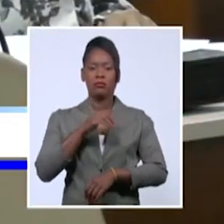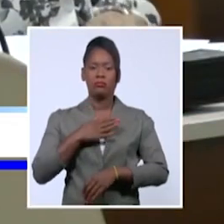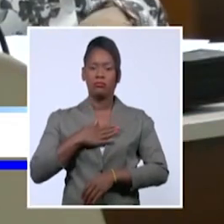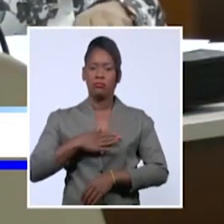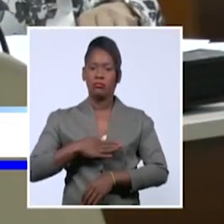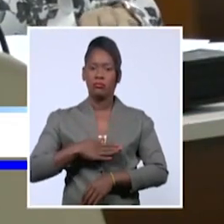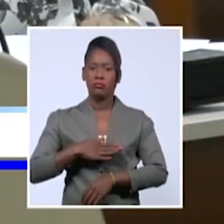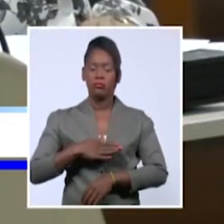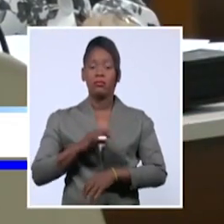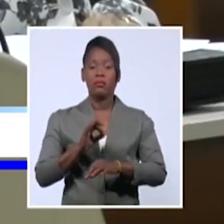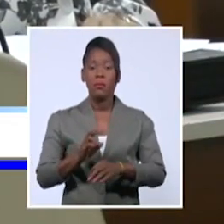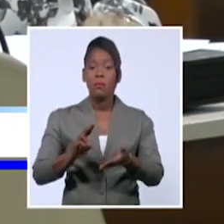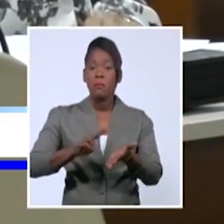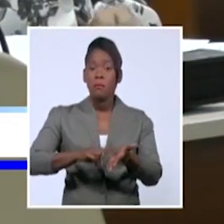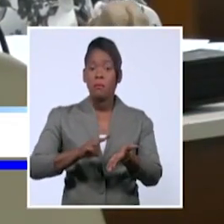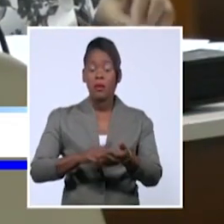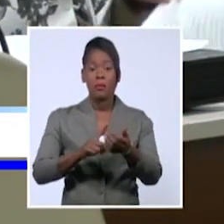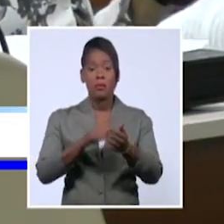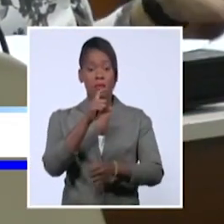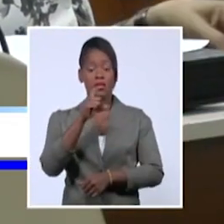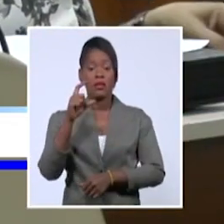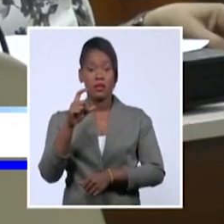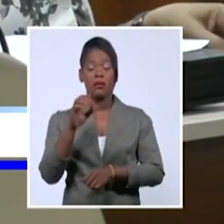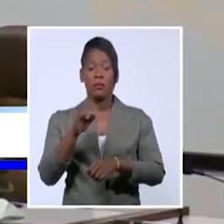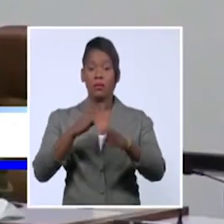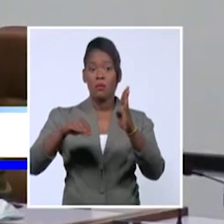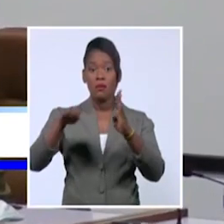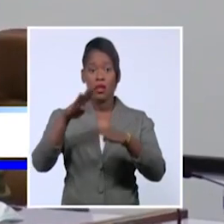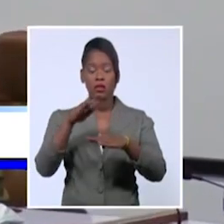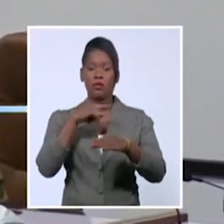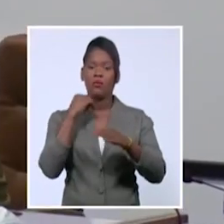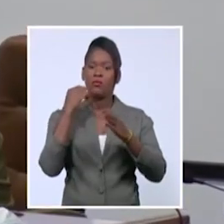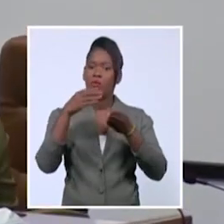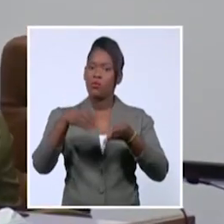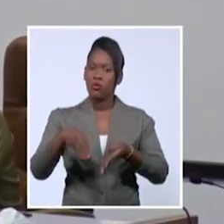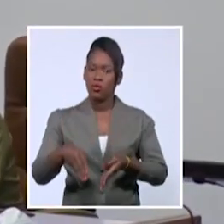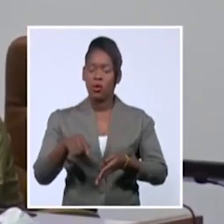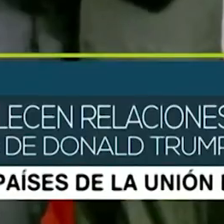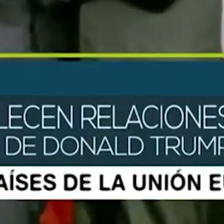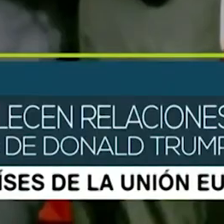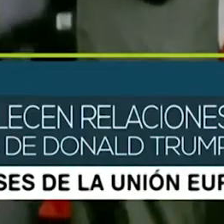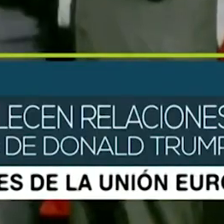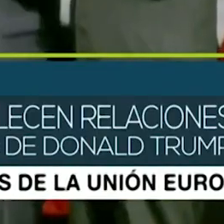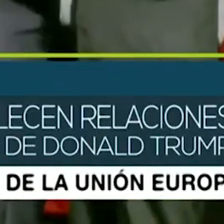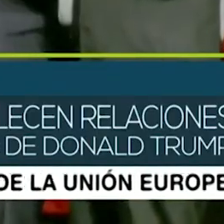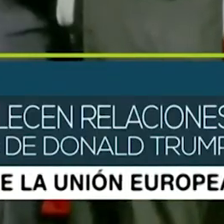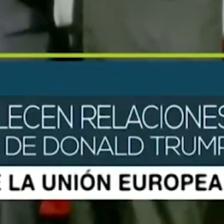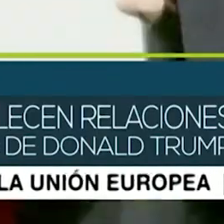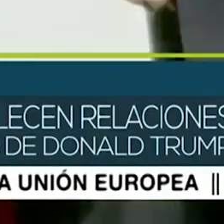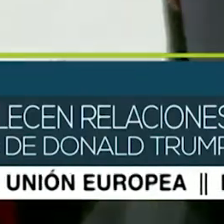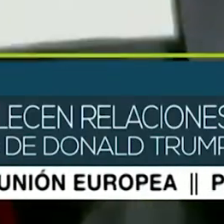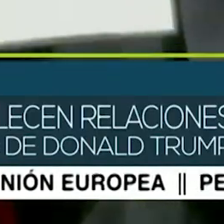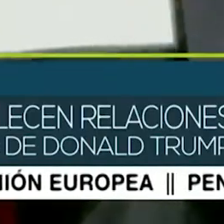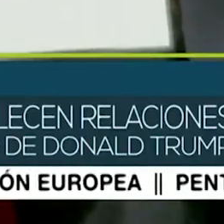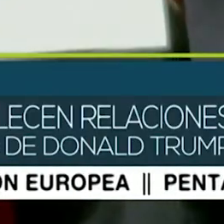para Colombia, impulsó la CELAC. Pero el respiro para Cuba duró poco. Vino el bombardeo de sanciones de